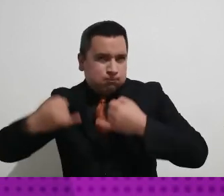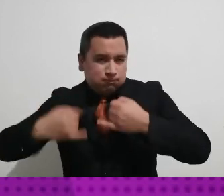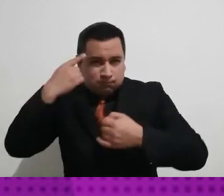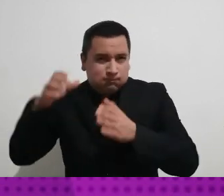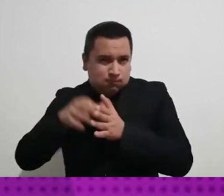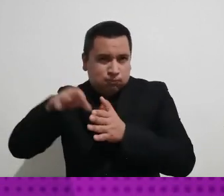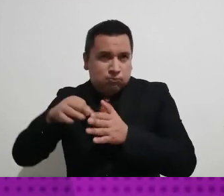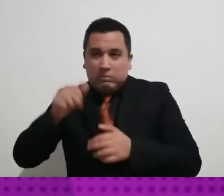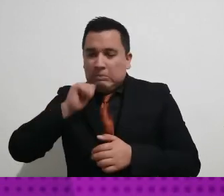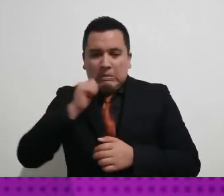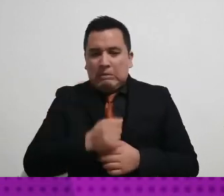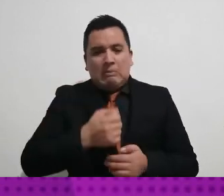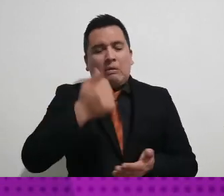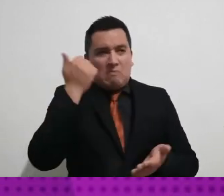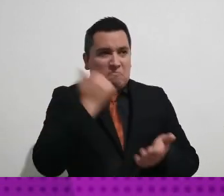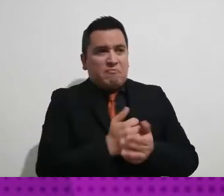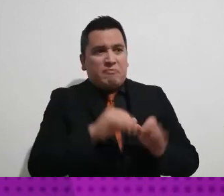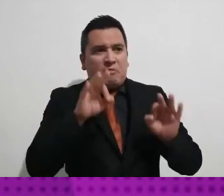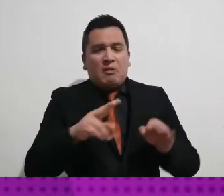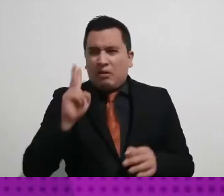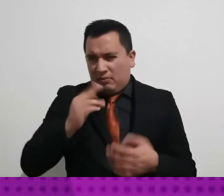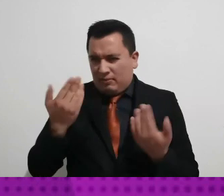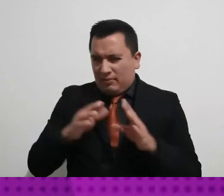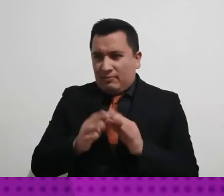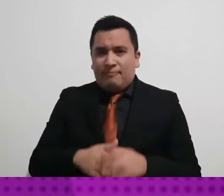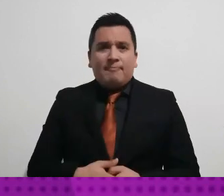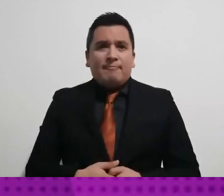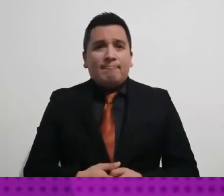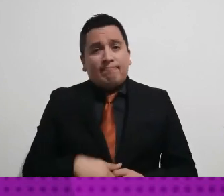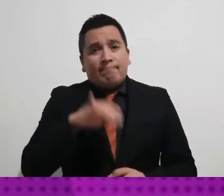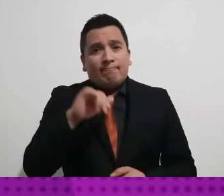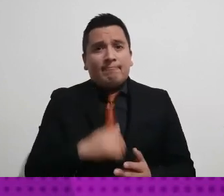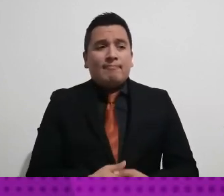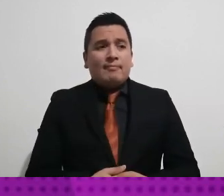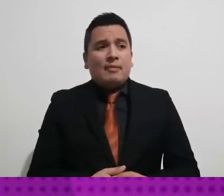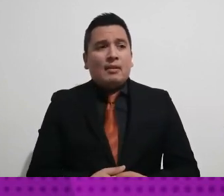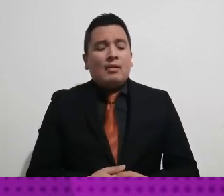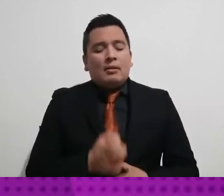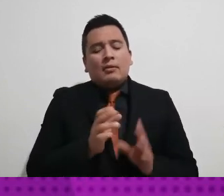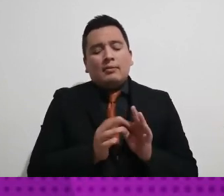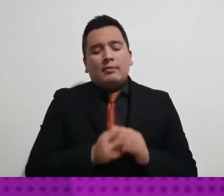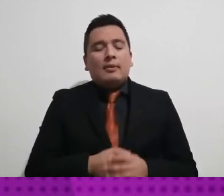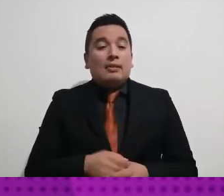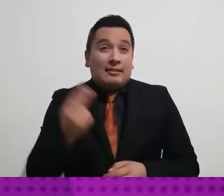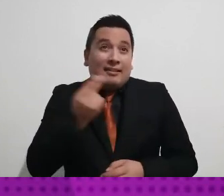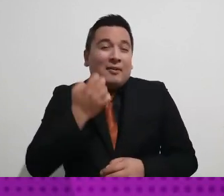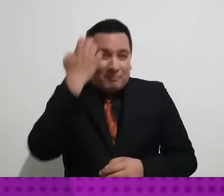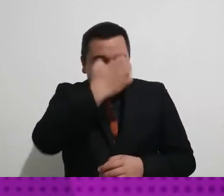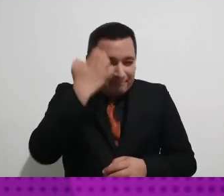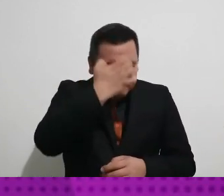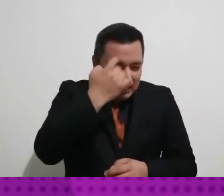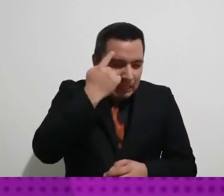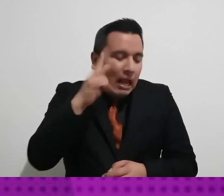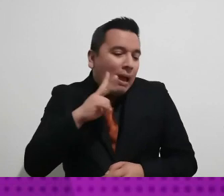tribunales electorales, todas las elecciones. Platíquenos un poquito al respecto. Pues sí, bien lo dices, lo que no